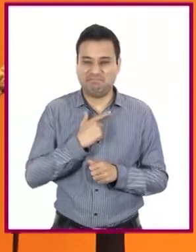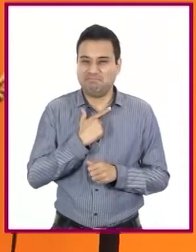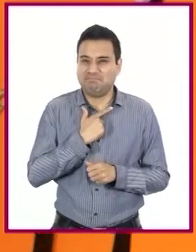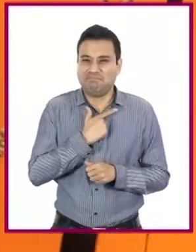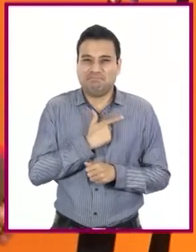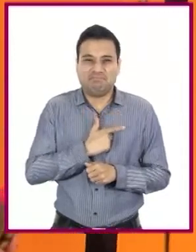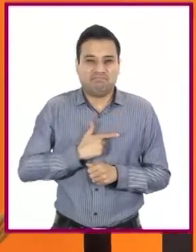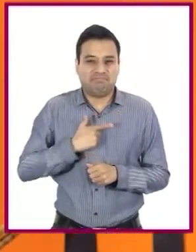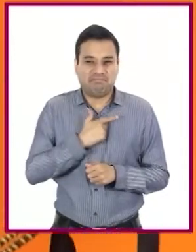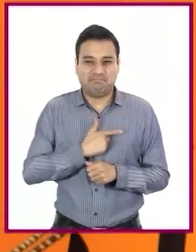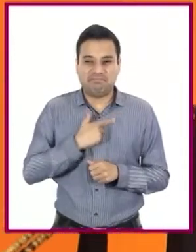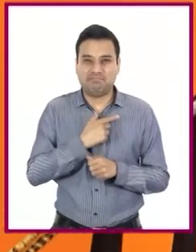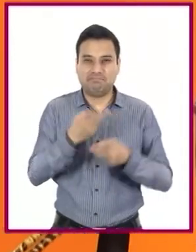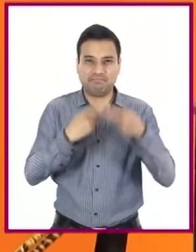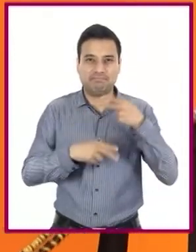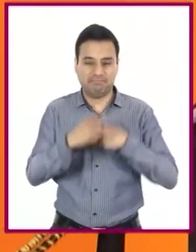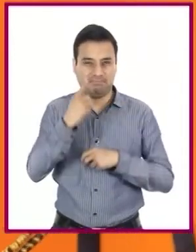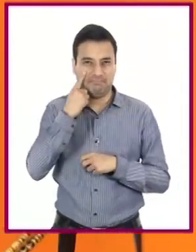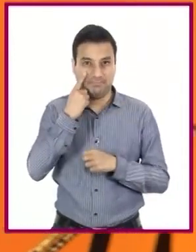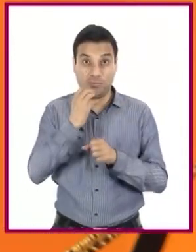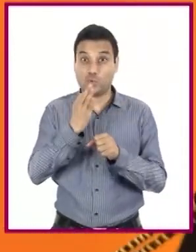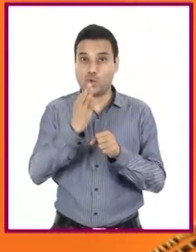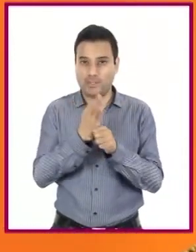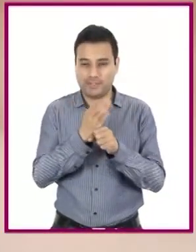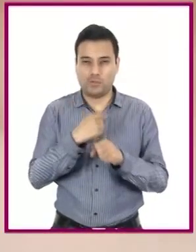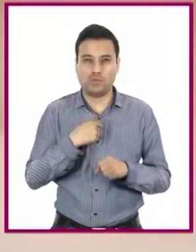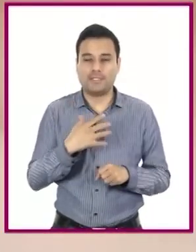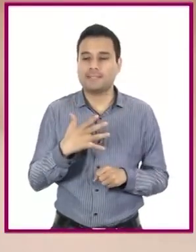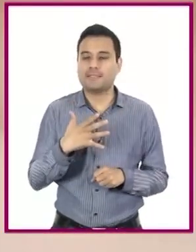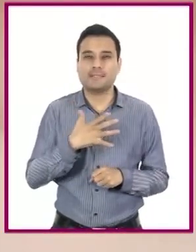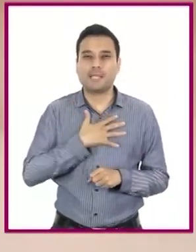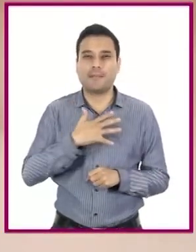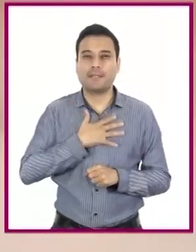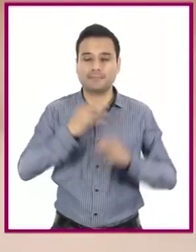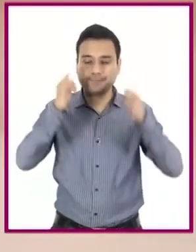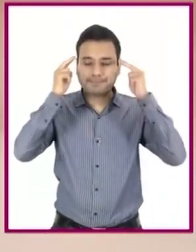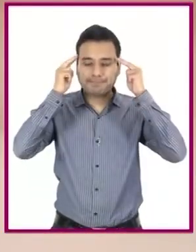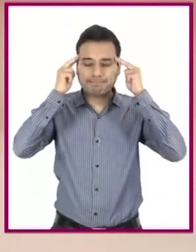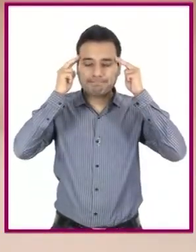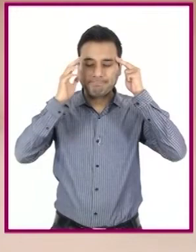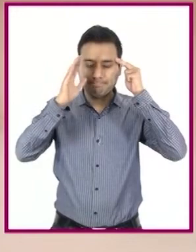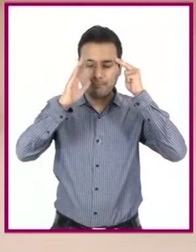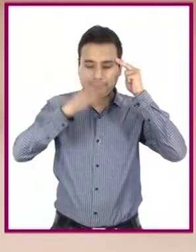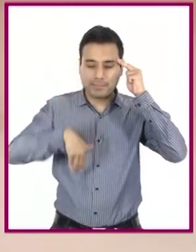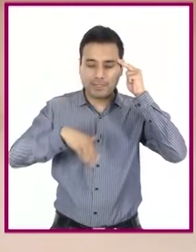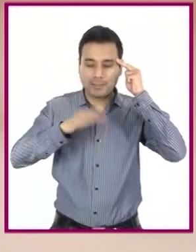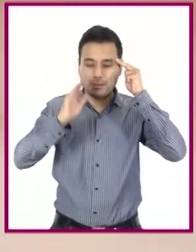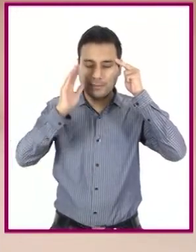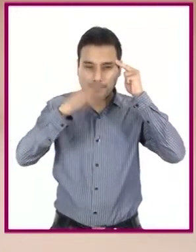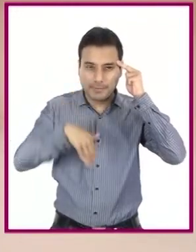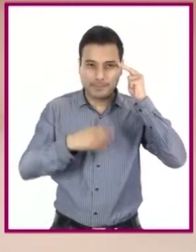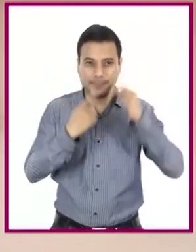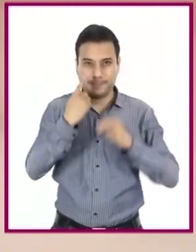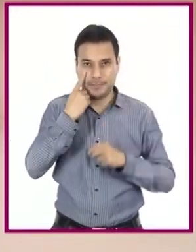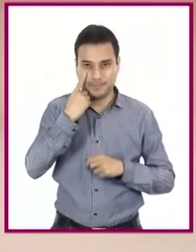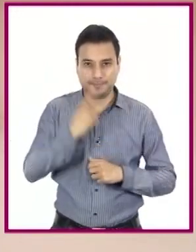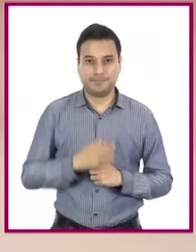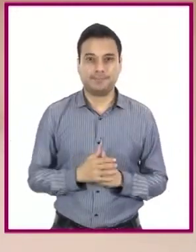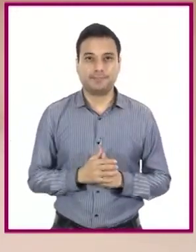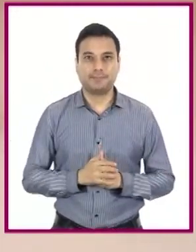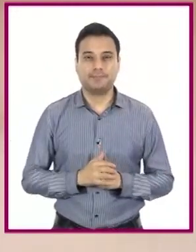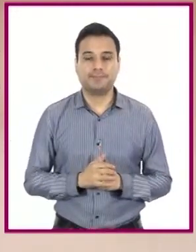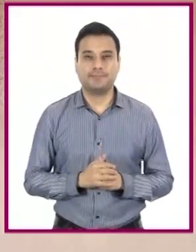a invocarlo con el poder de nuestra imaginación. Yo también te voy a ayudar con el poder de la imaginación.